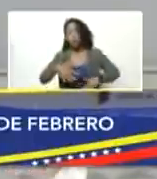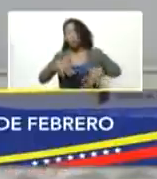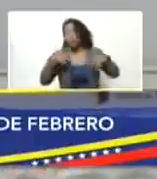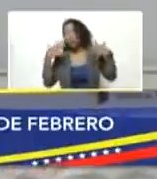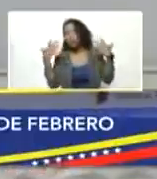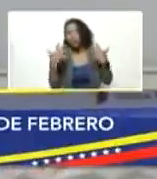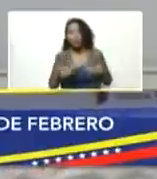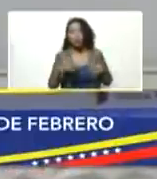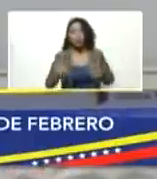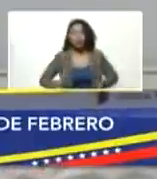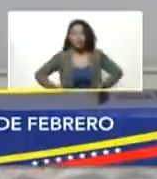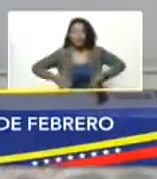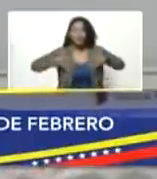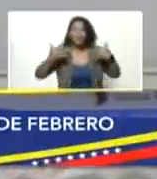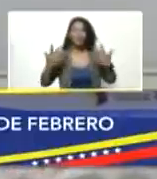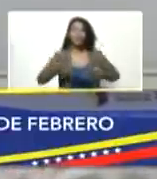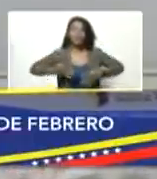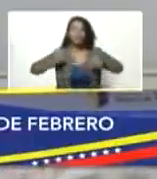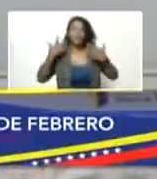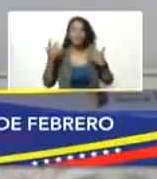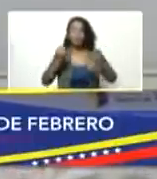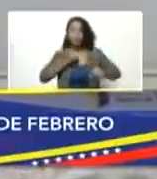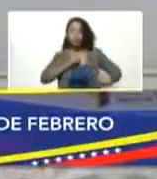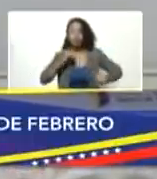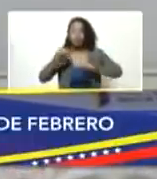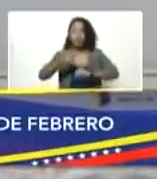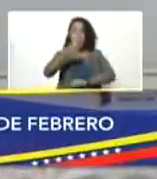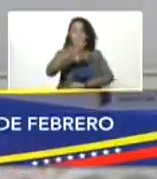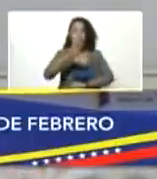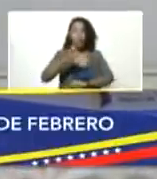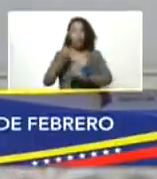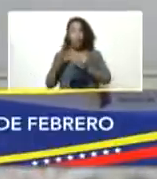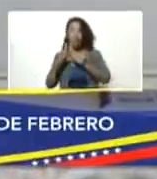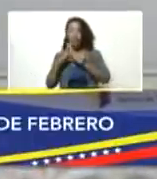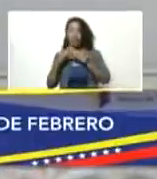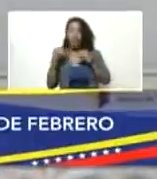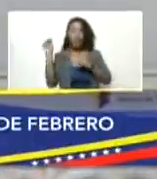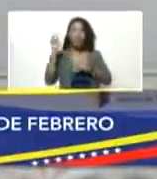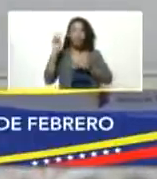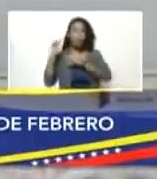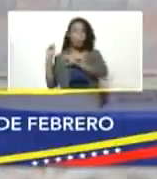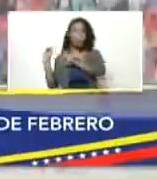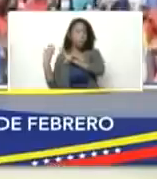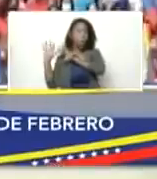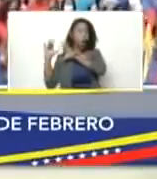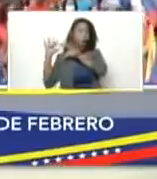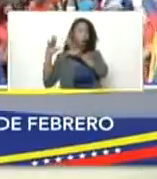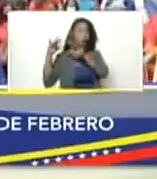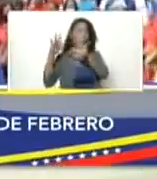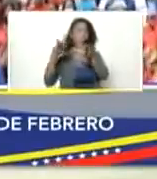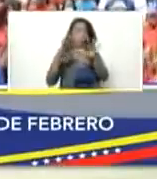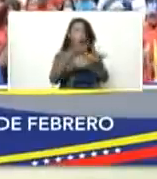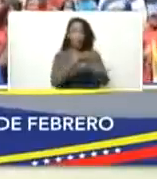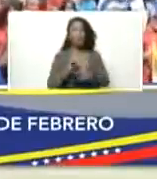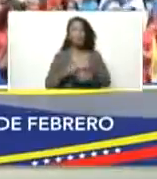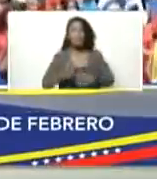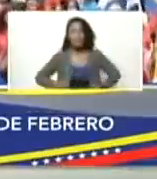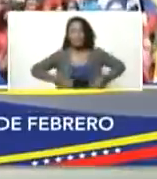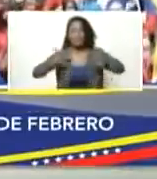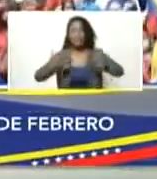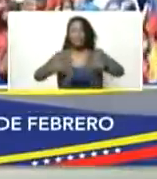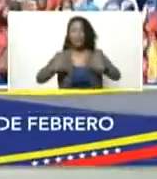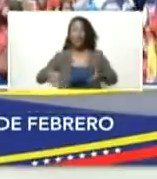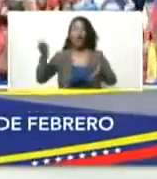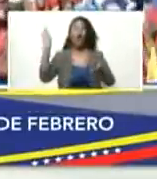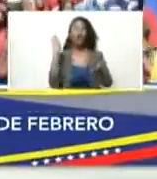muy motivadora, con gente que vino de toda Venezuela y la alegría de otra